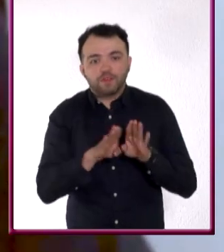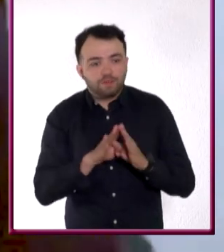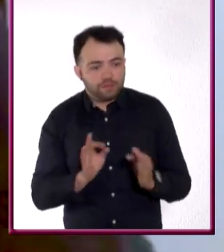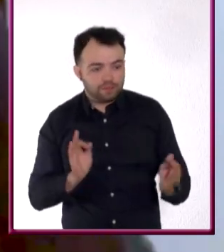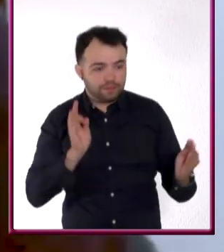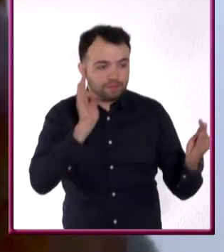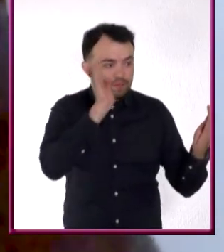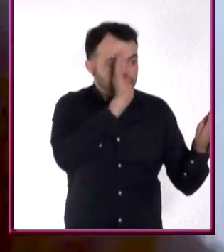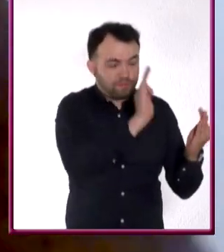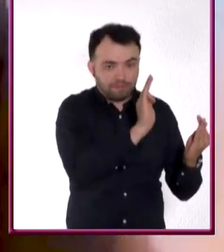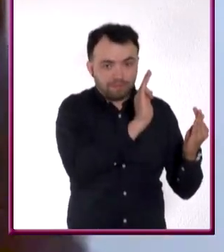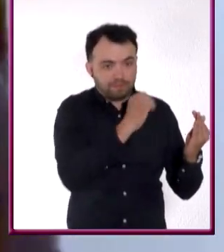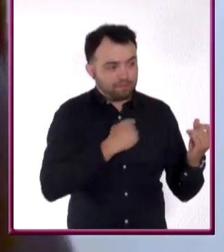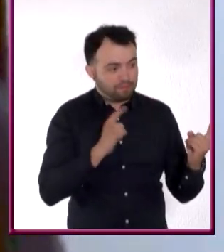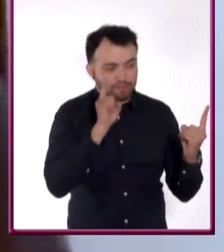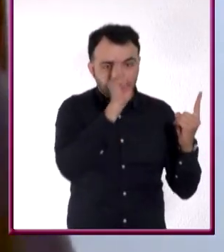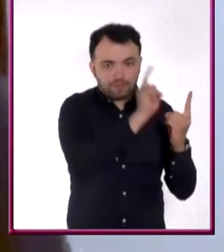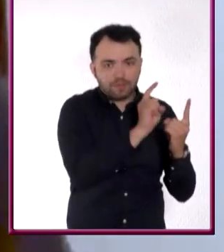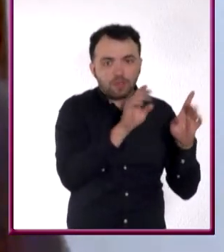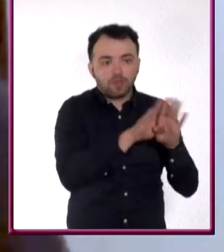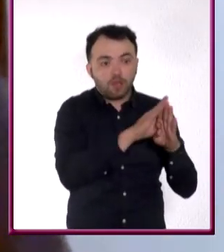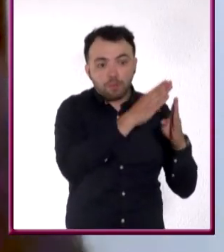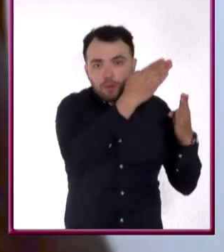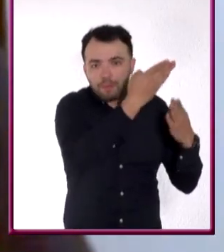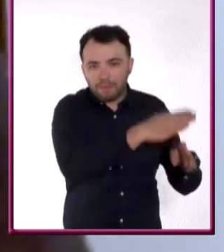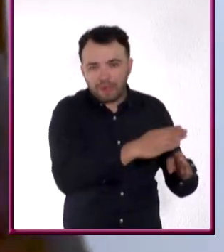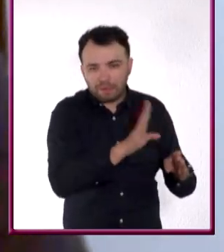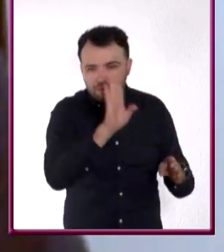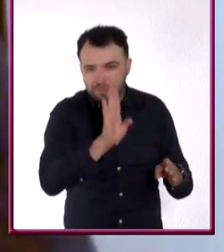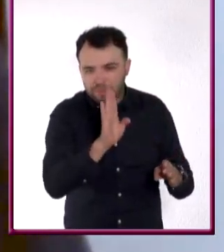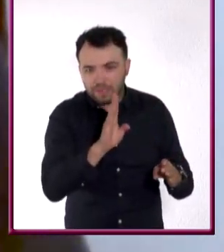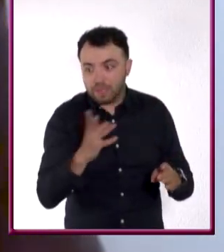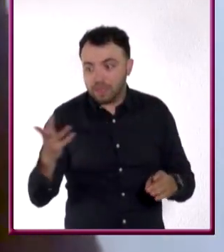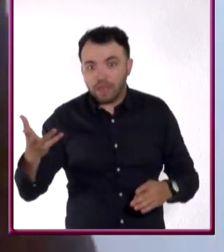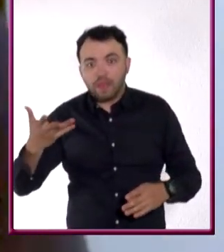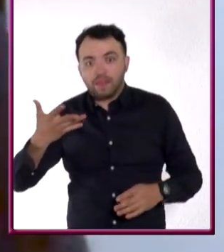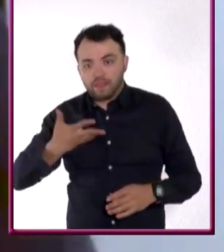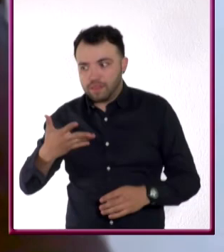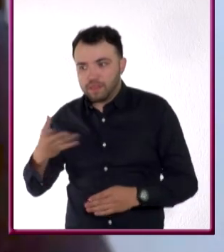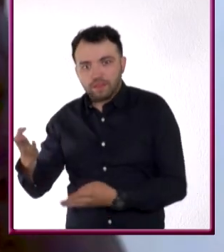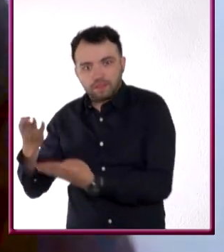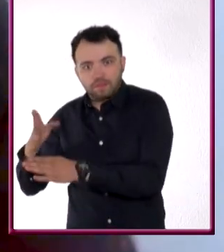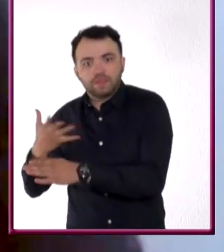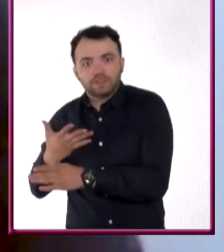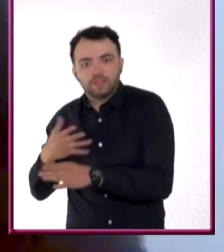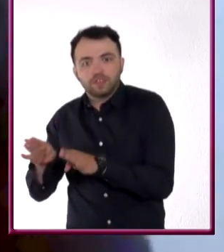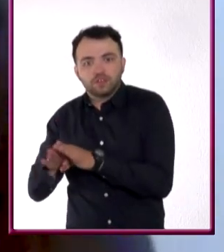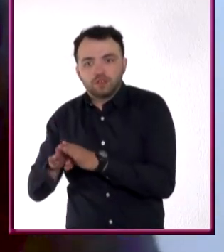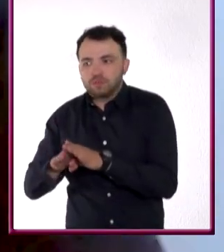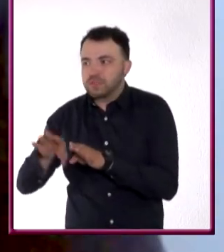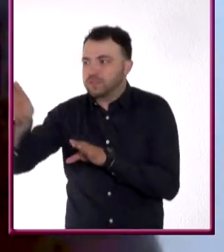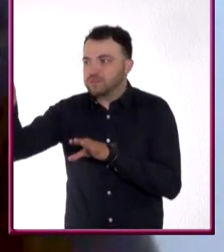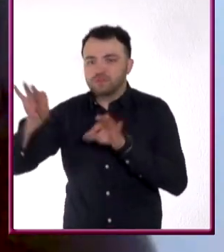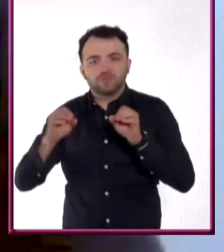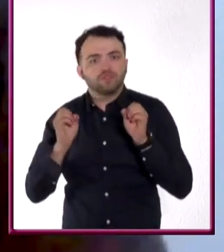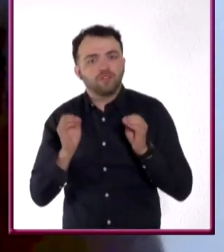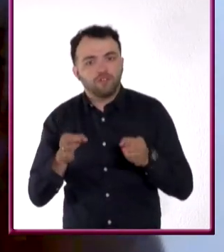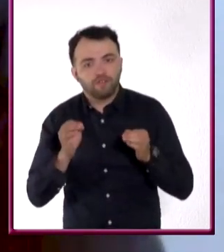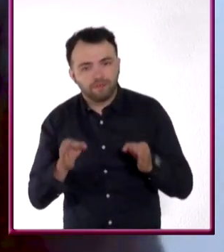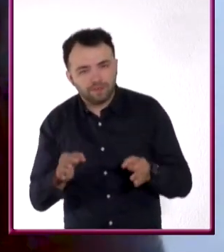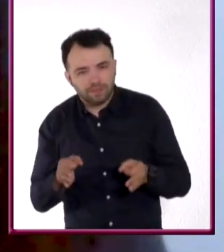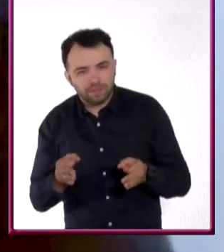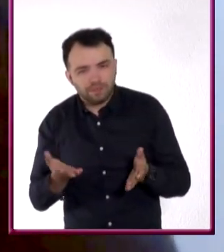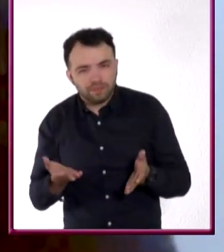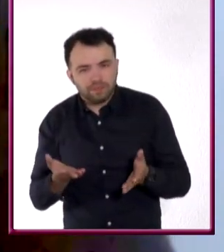estas instituciones. La misma banca comercial que conocemos todos tienen, ¿no? sus oficinas,